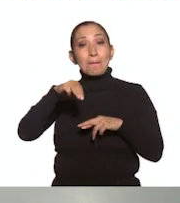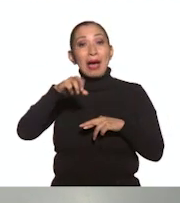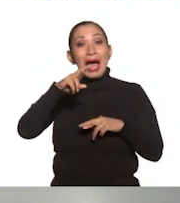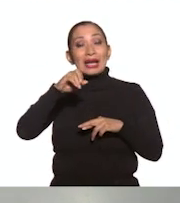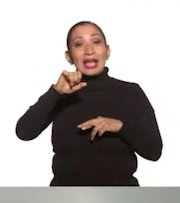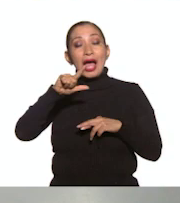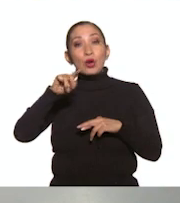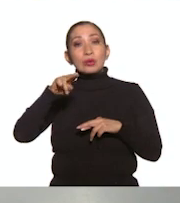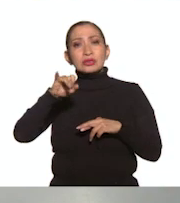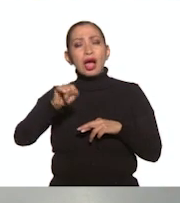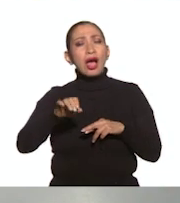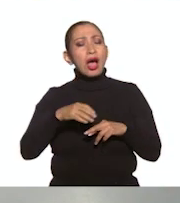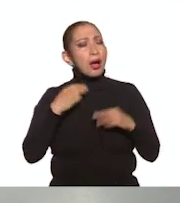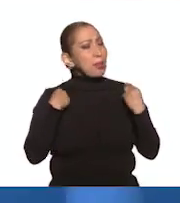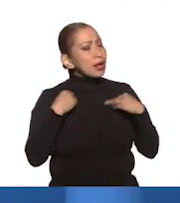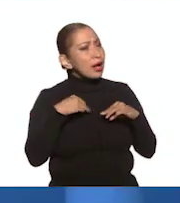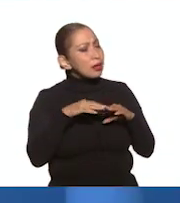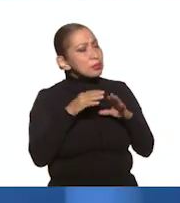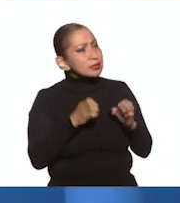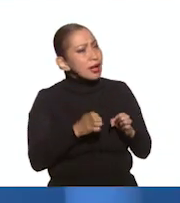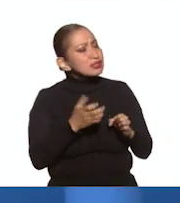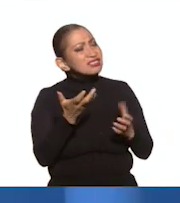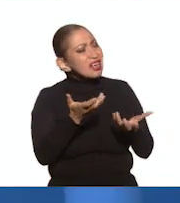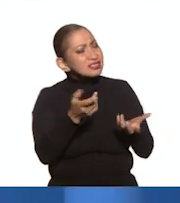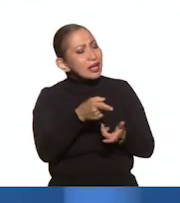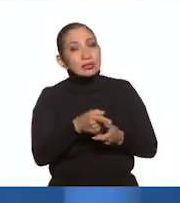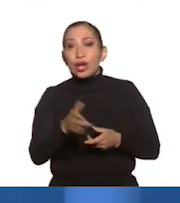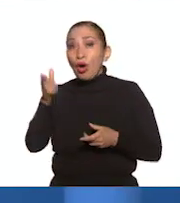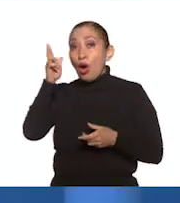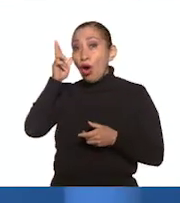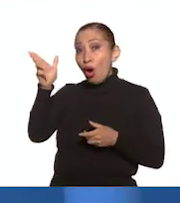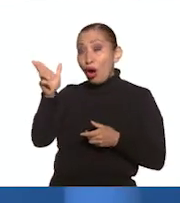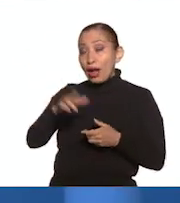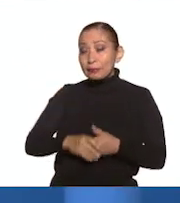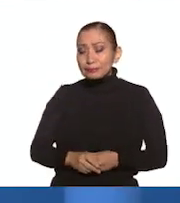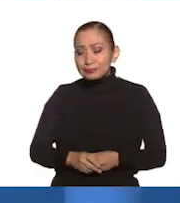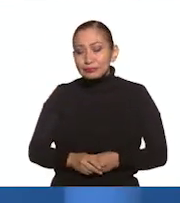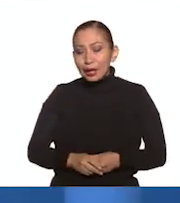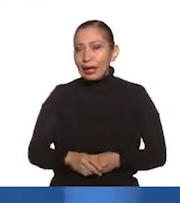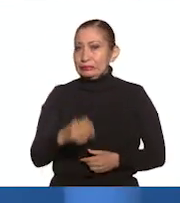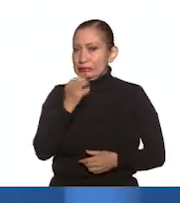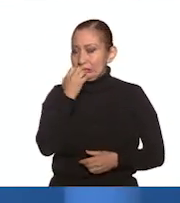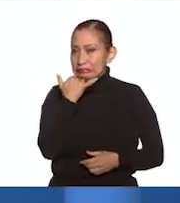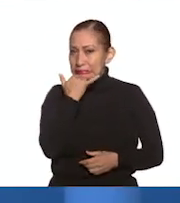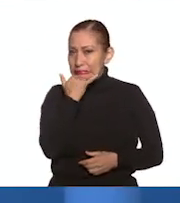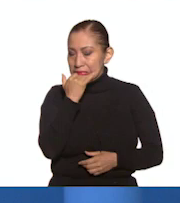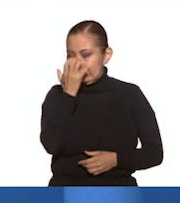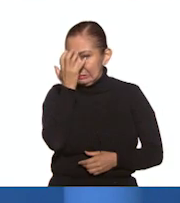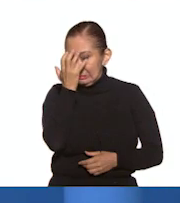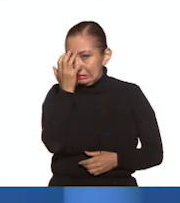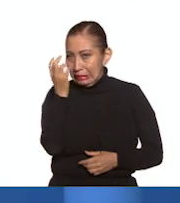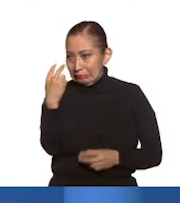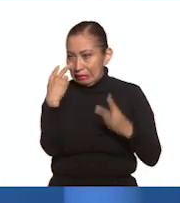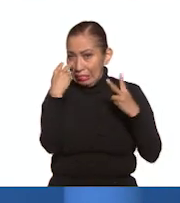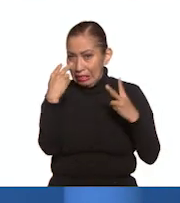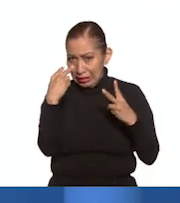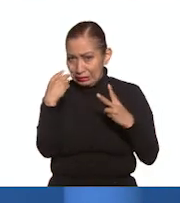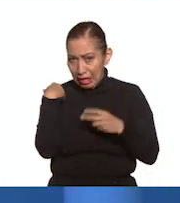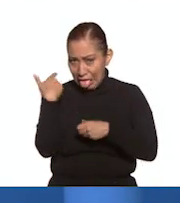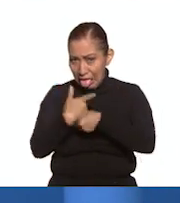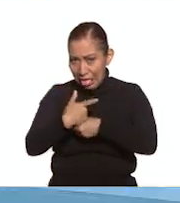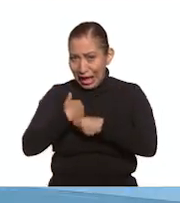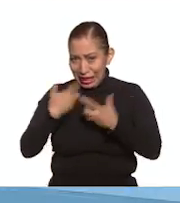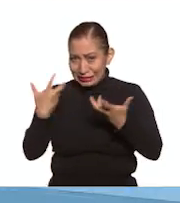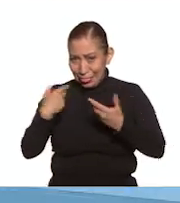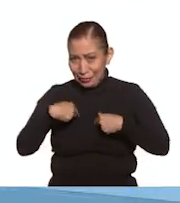Cruz. Hola María, ¿cómo estás? ¿Qué estás haciendo? Hola Esteban, ay, qué pena que me vieras. ¿Se notó mucho lo que estaba